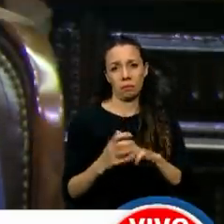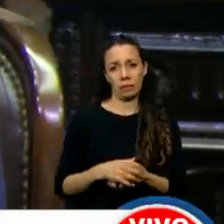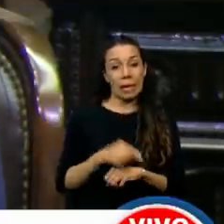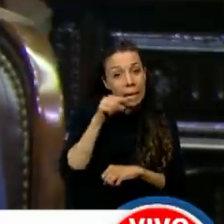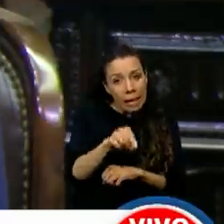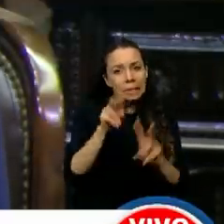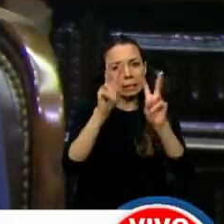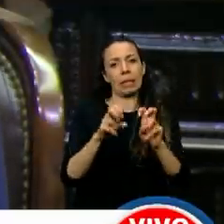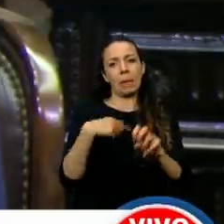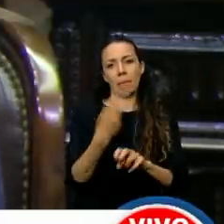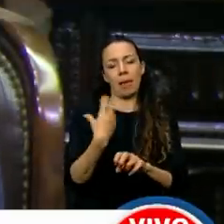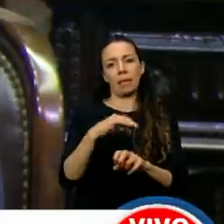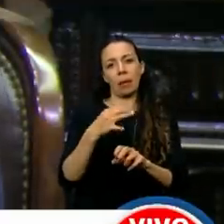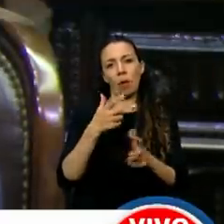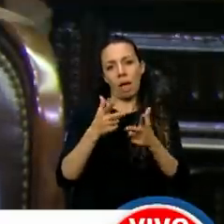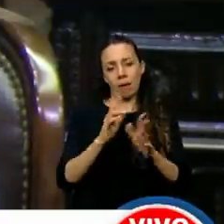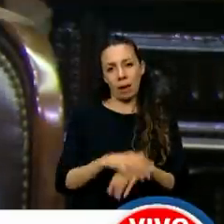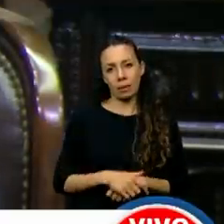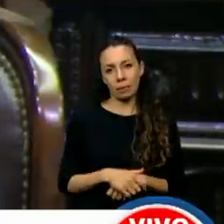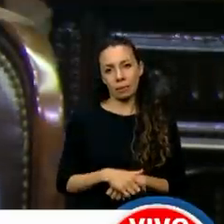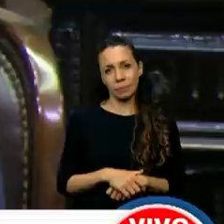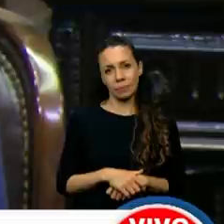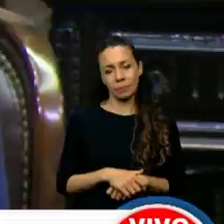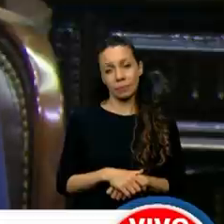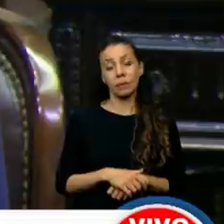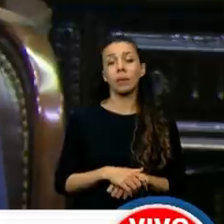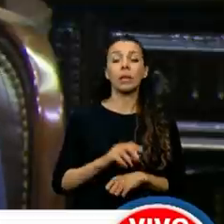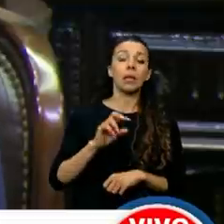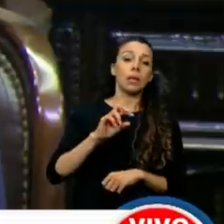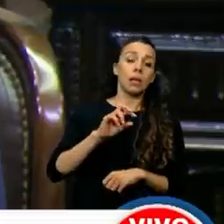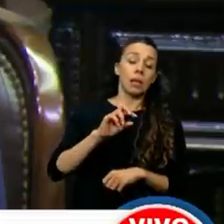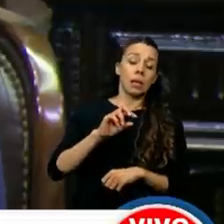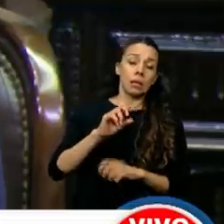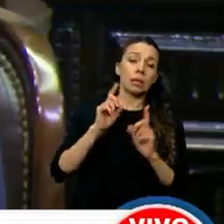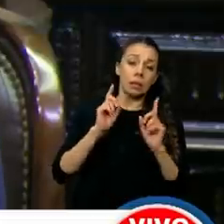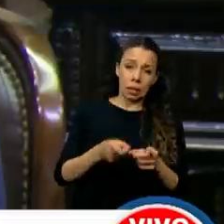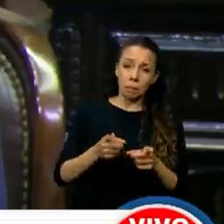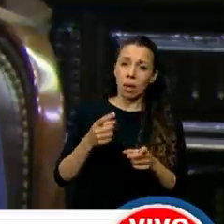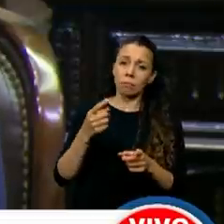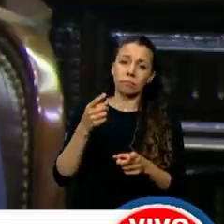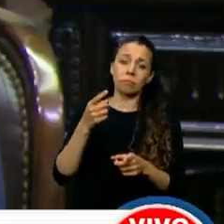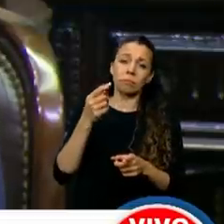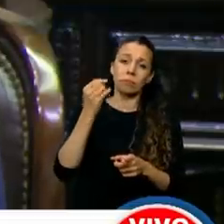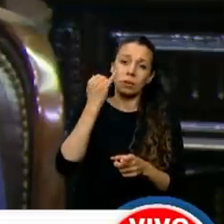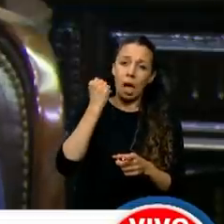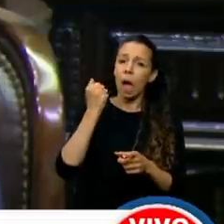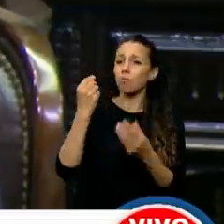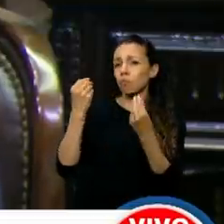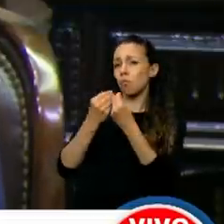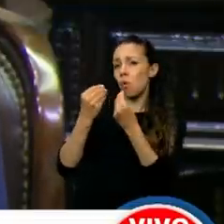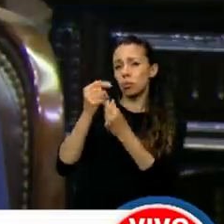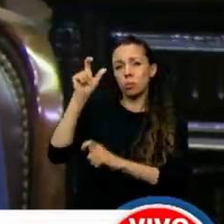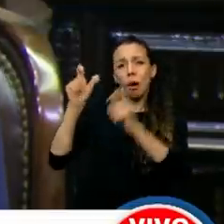en segunda medida dentro de lo que escuchamos a lo largo de muchos internos